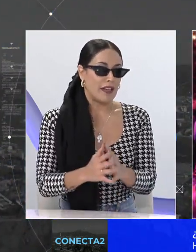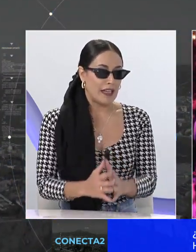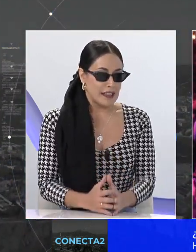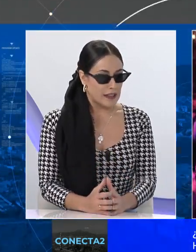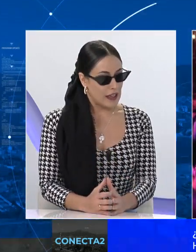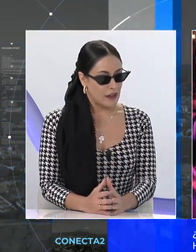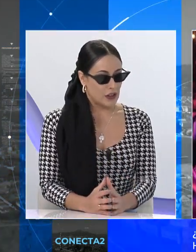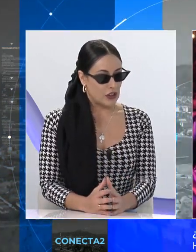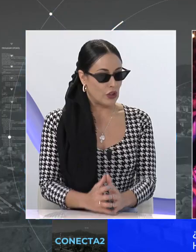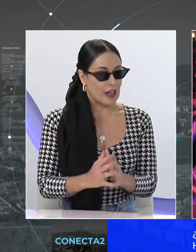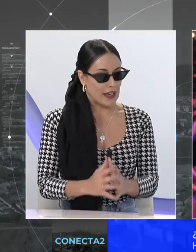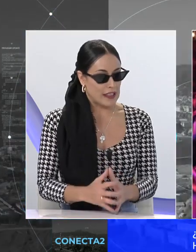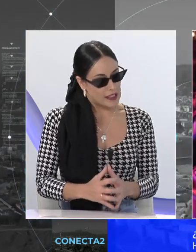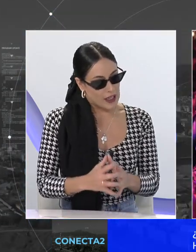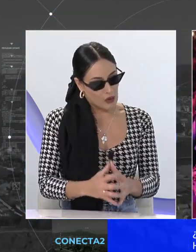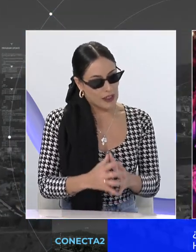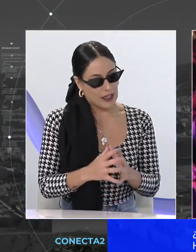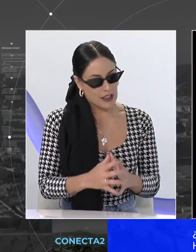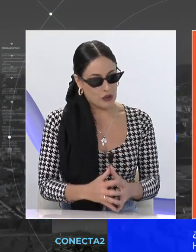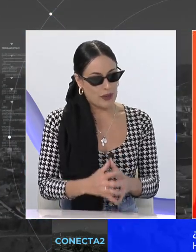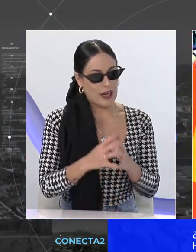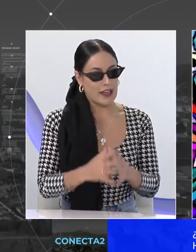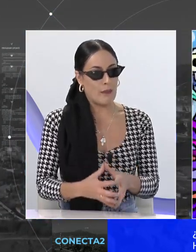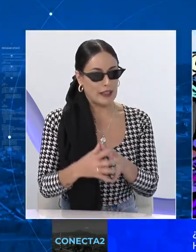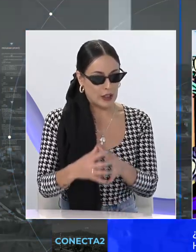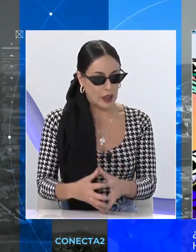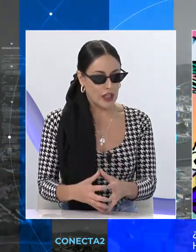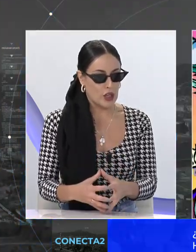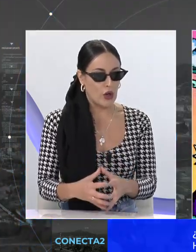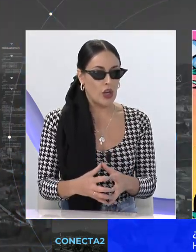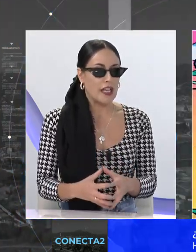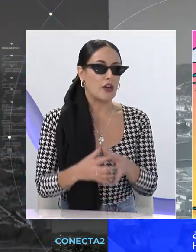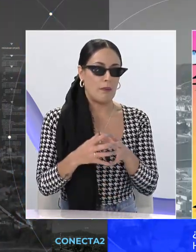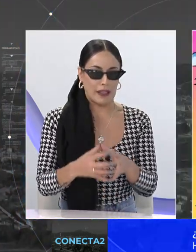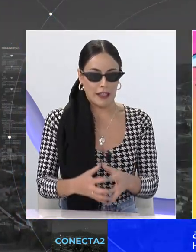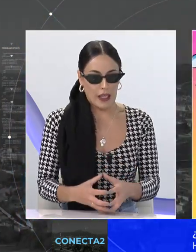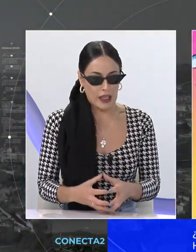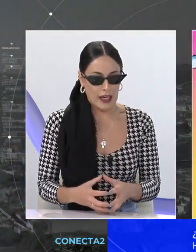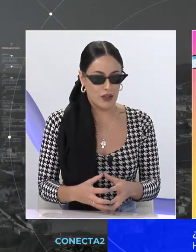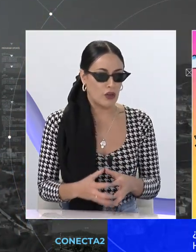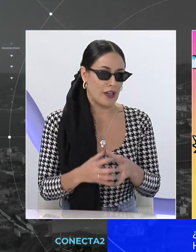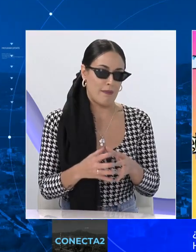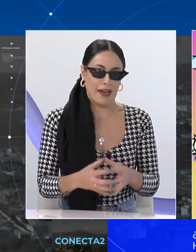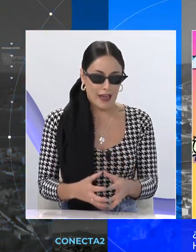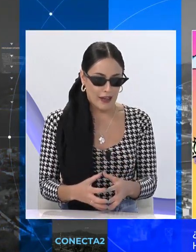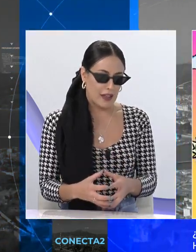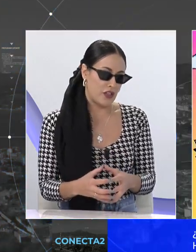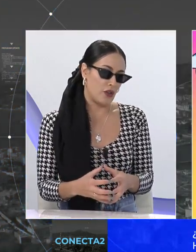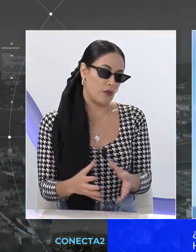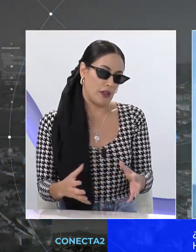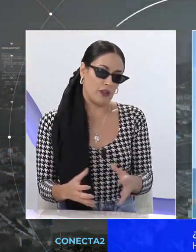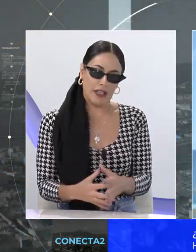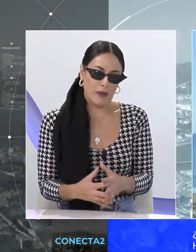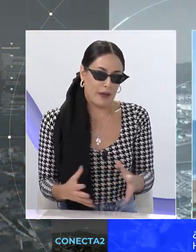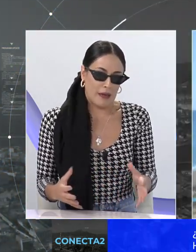la finalista tocará será la única que se subirá el día 25 y compartirá escenario con Amaral que yo